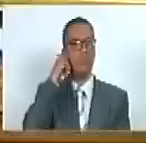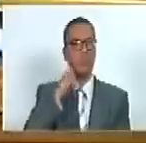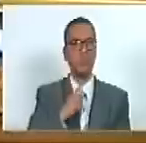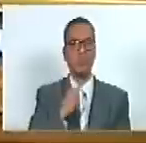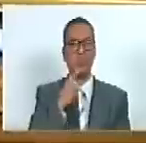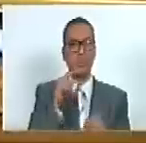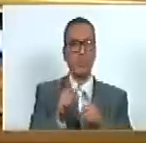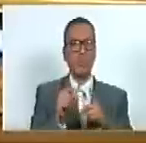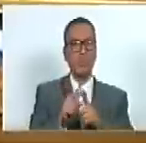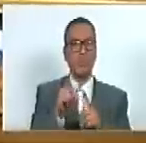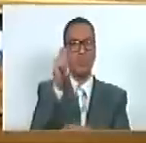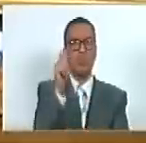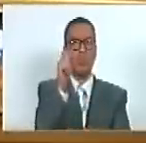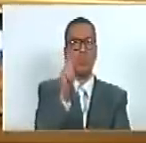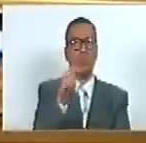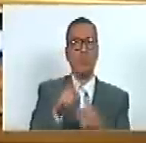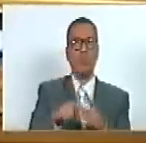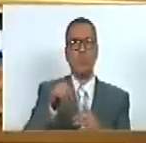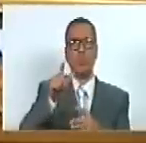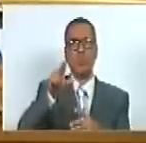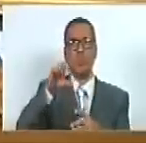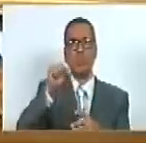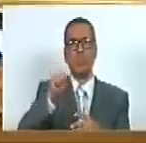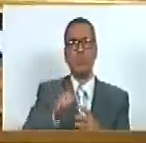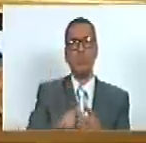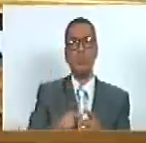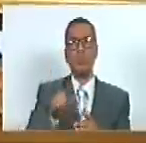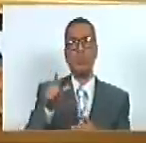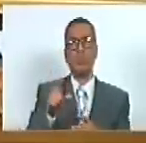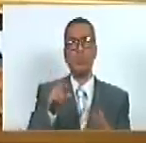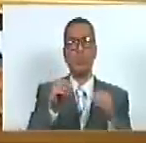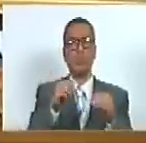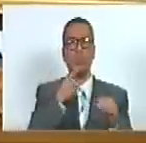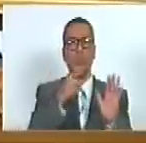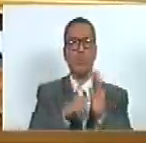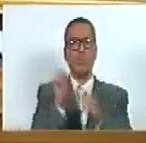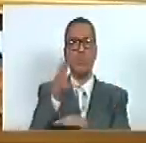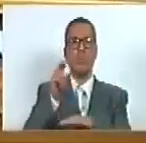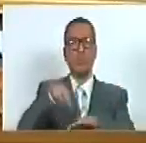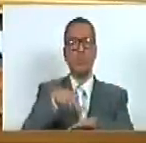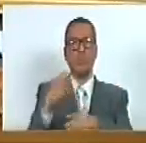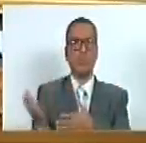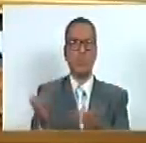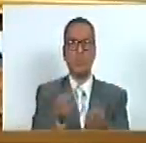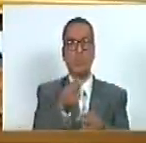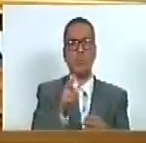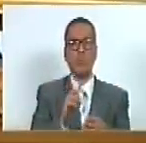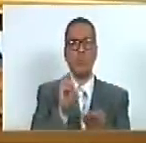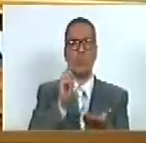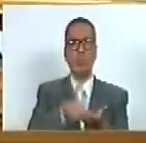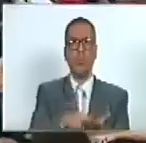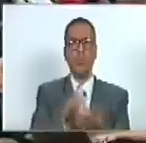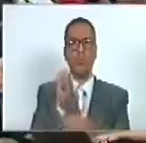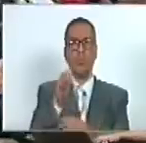Voy a dejar el derecho de palabra al diputado Luis Eduardo Martínez. Solicita a la tribuna de oradores, se le concede.